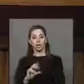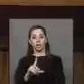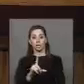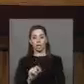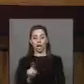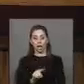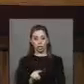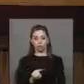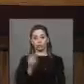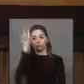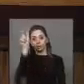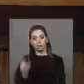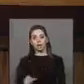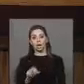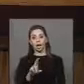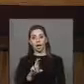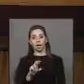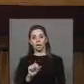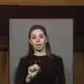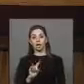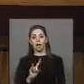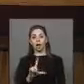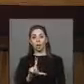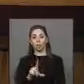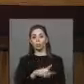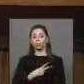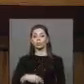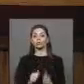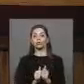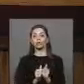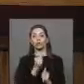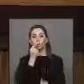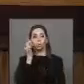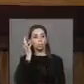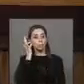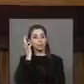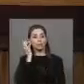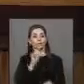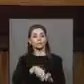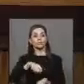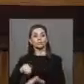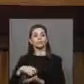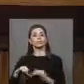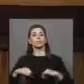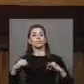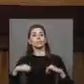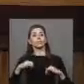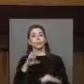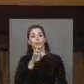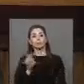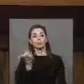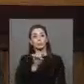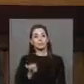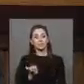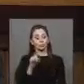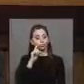a Raúl, y a nuestros compañeros y compañeras de la Juventud Socialista que están presentes en las tribunas.